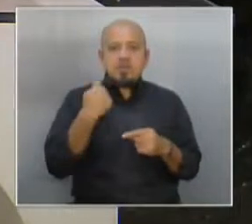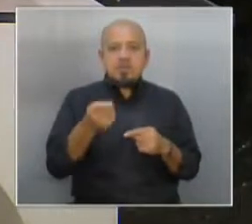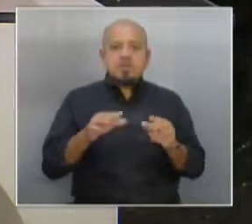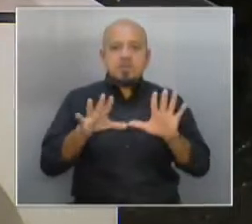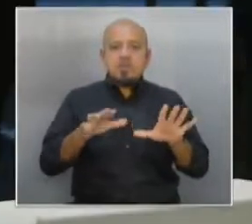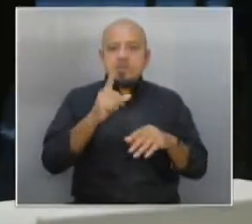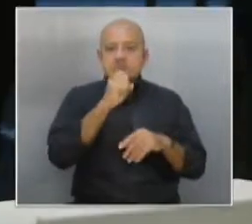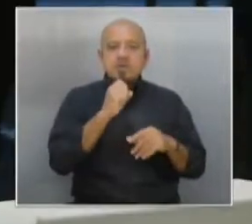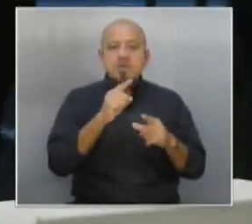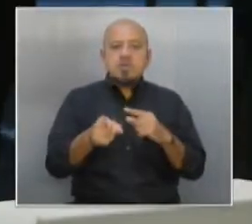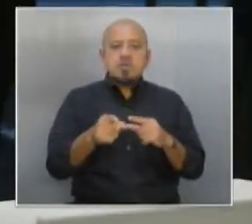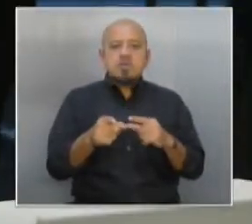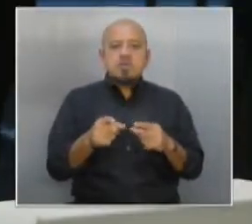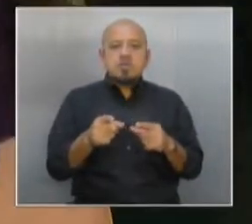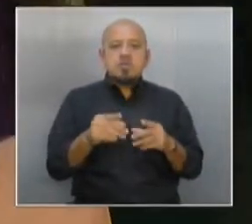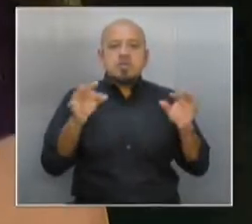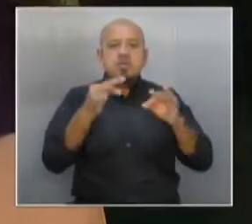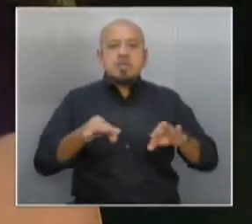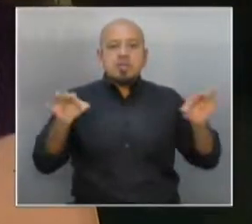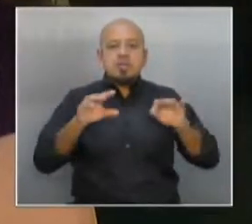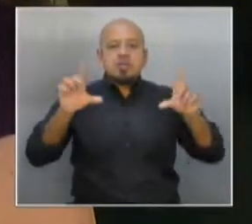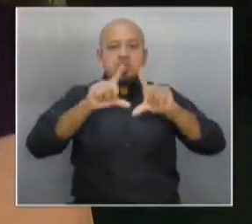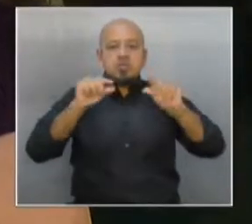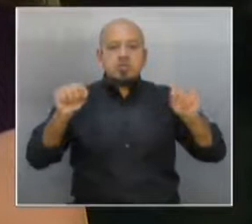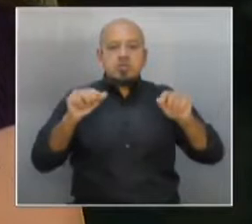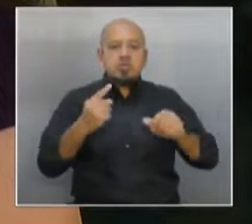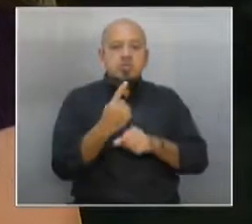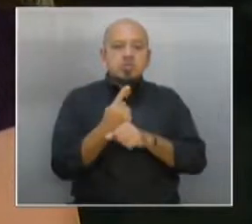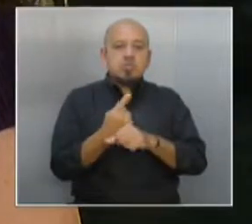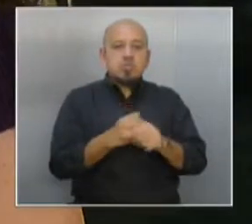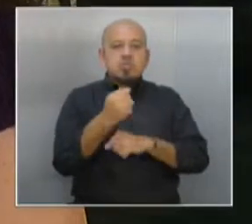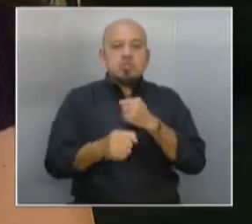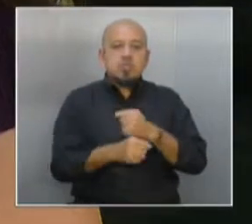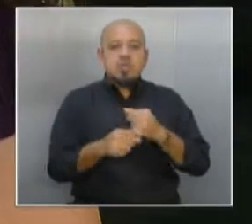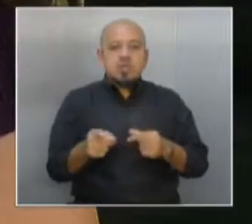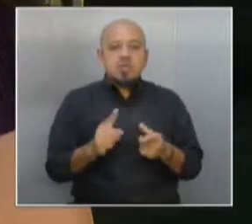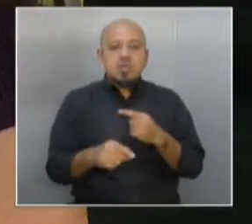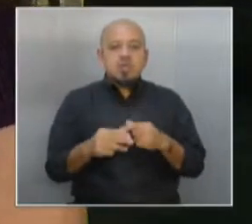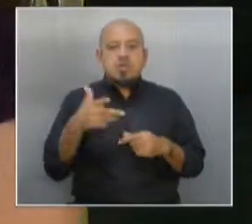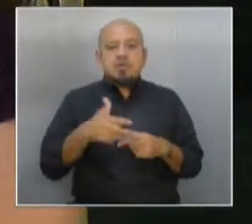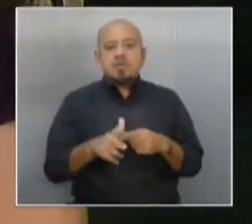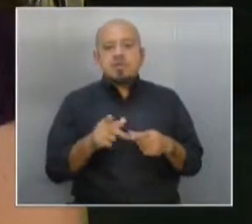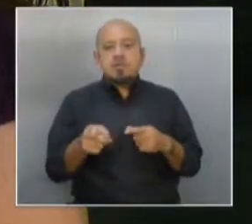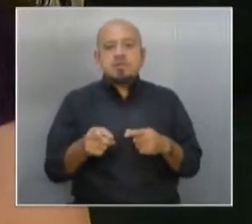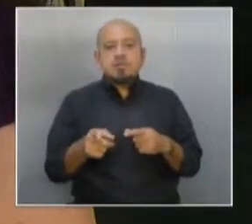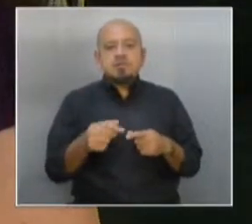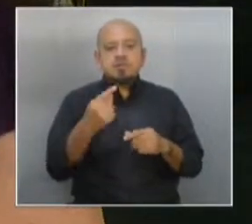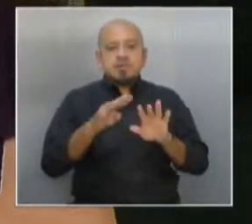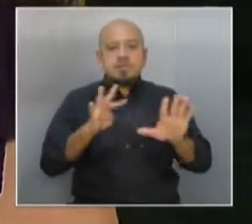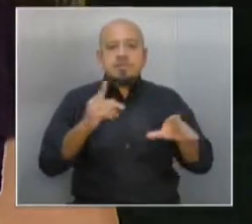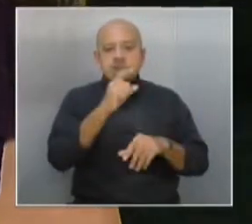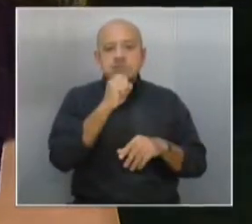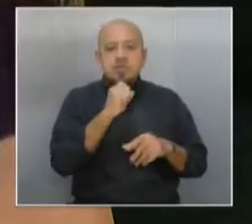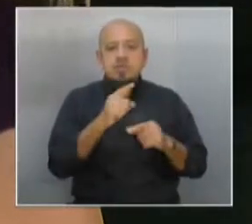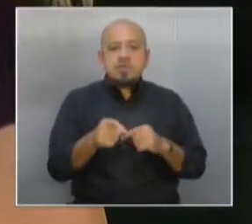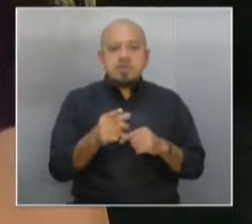marzo en el Teatro Solís, después de casi un año. Exactamente, era una fecha que se había programado para el 19 de